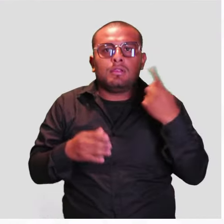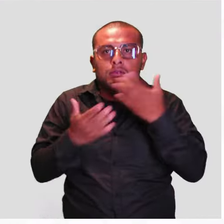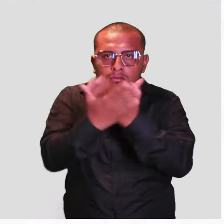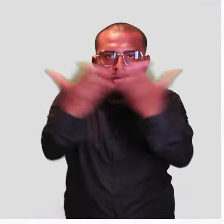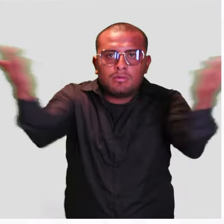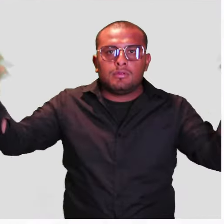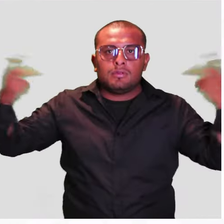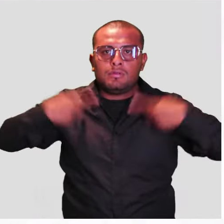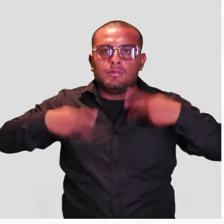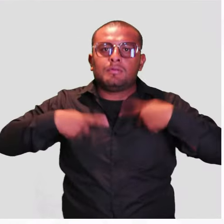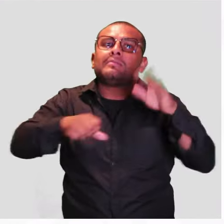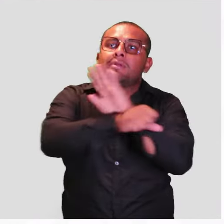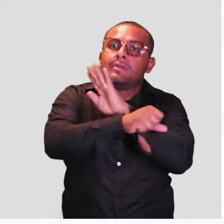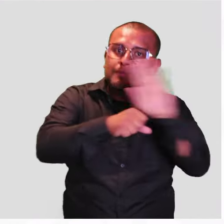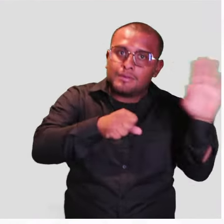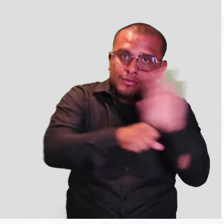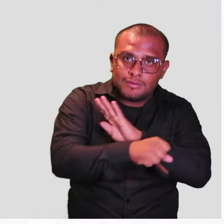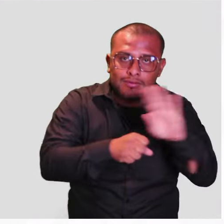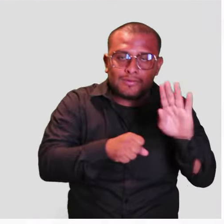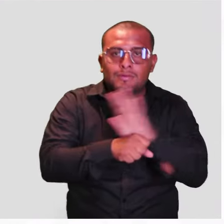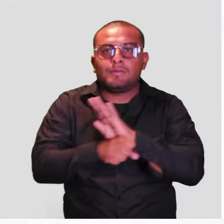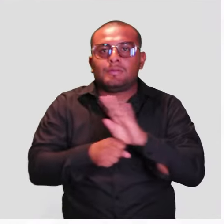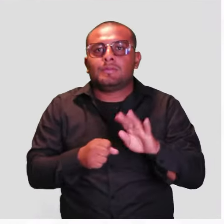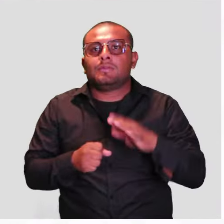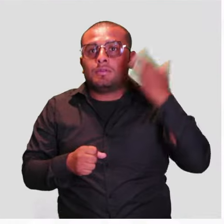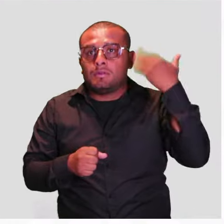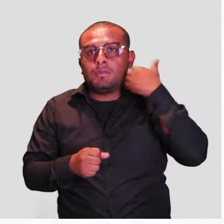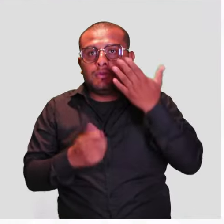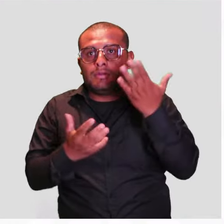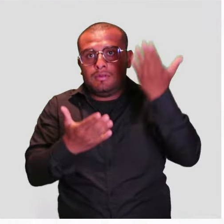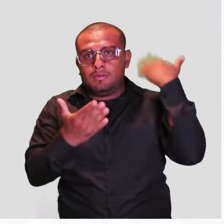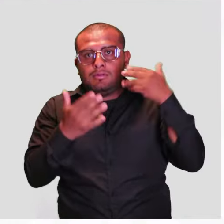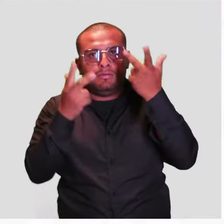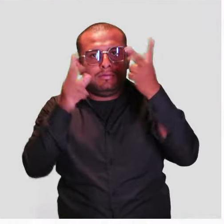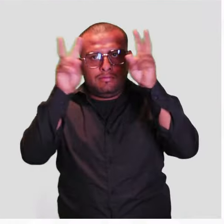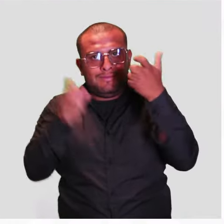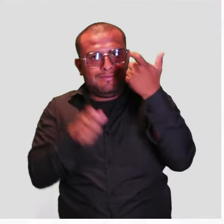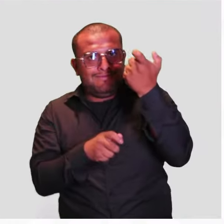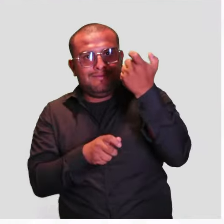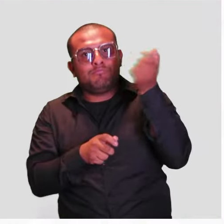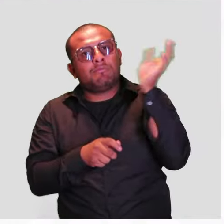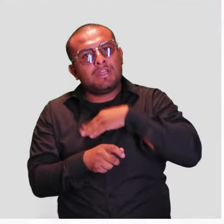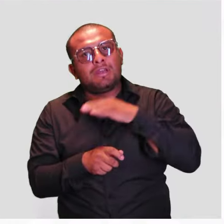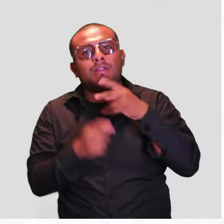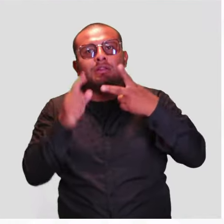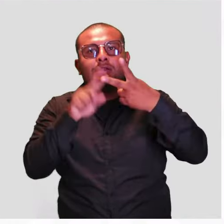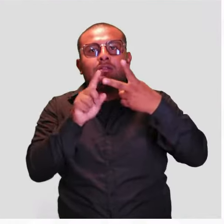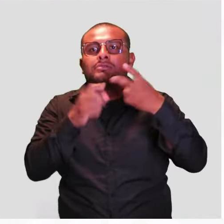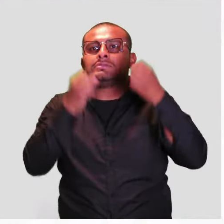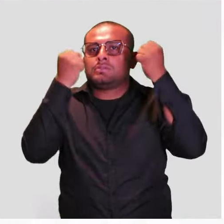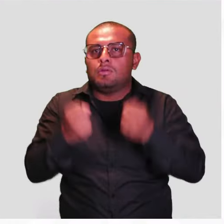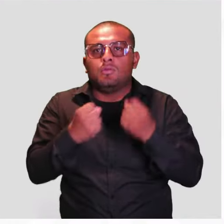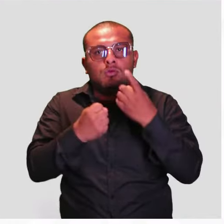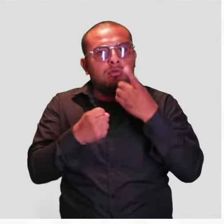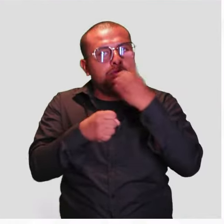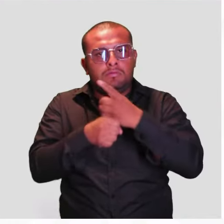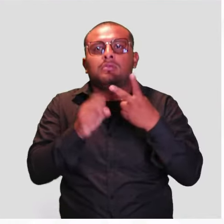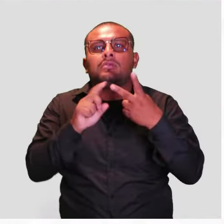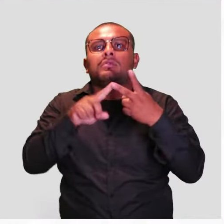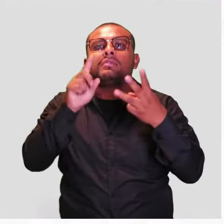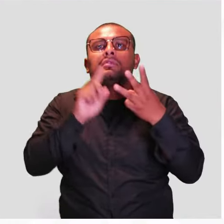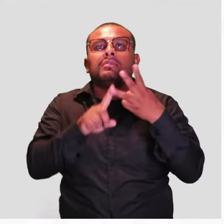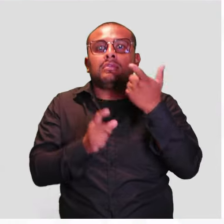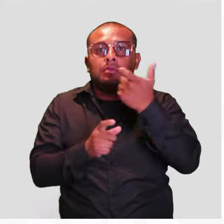He señalado la cuestión económica, he señalado la seguridad, he señalado la